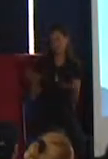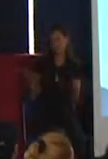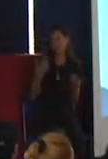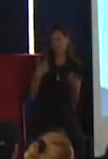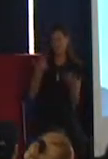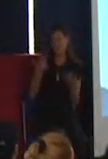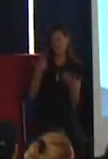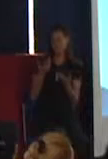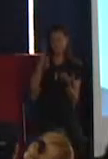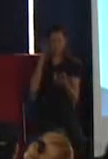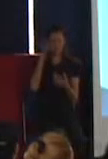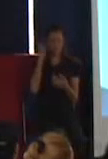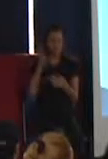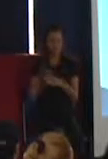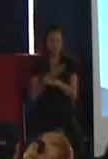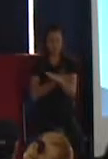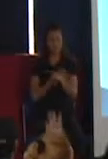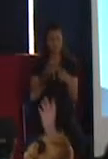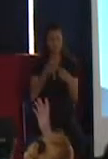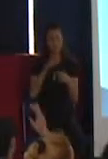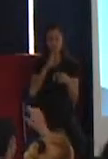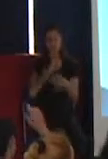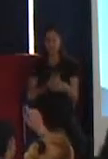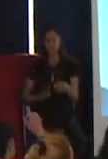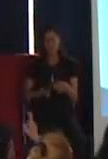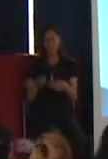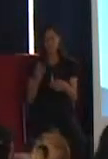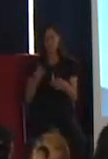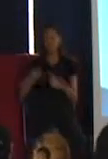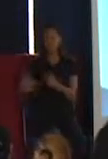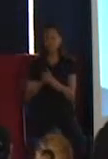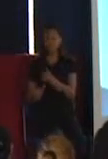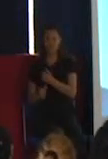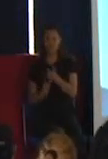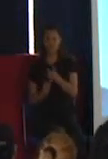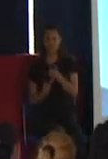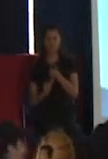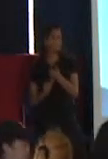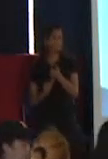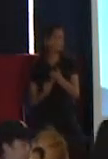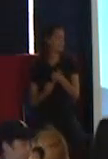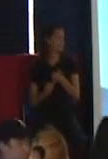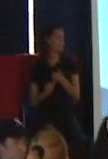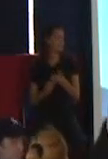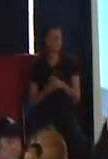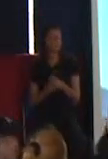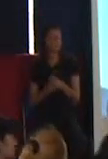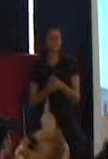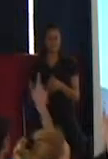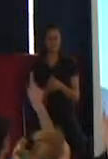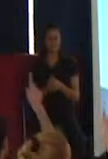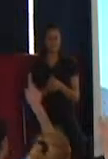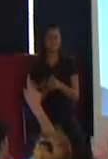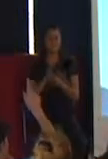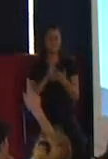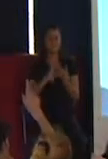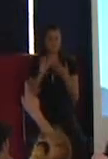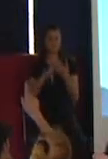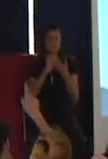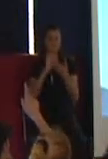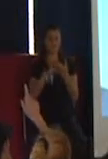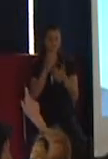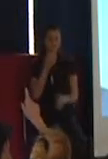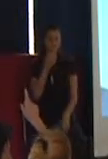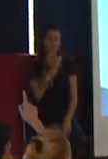que prever, ¿no? Pero más que el presidente son sus asesores. ¿Sí? Claro, claro.